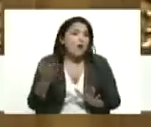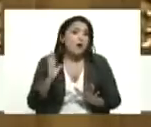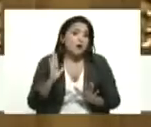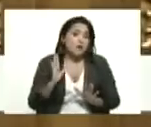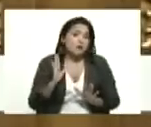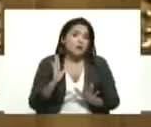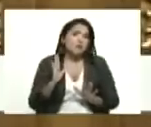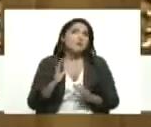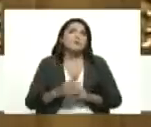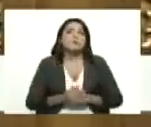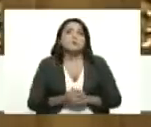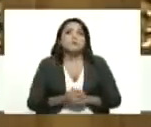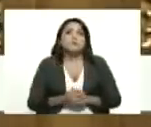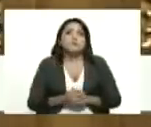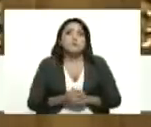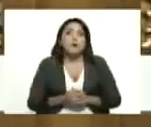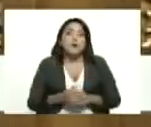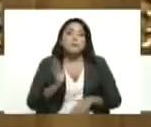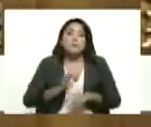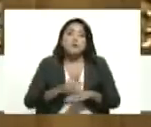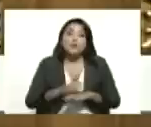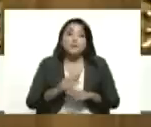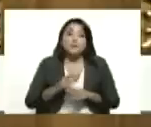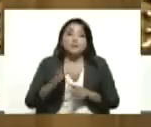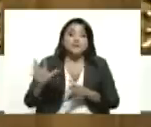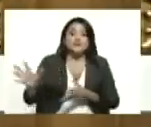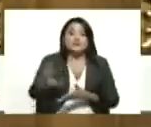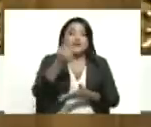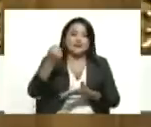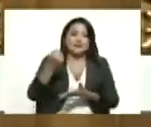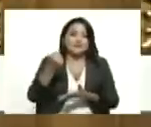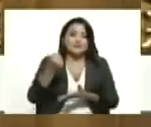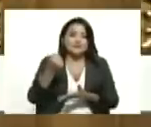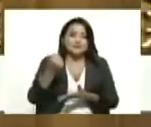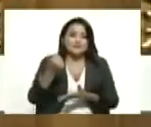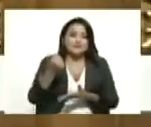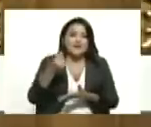porque le va a meter las manos en los bolsillos a los ladrones. Pudiera haber alguien.